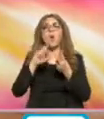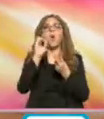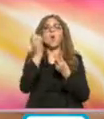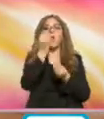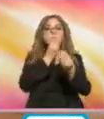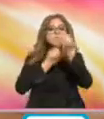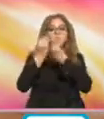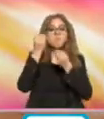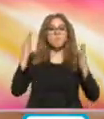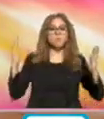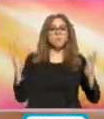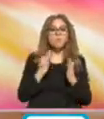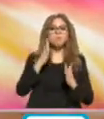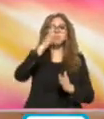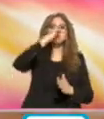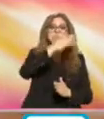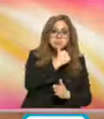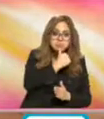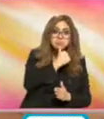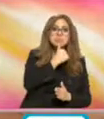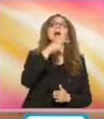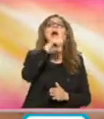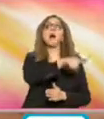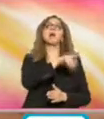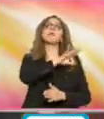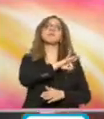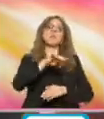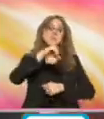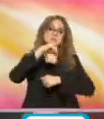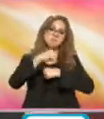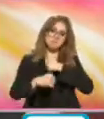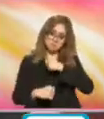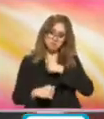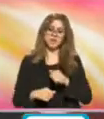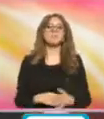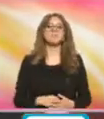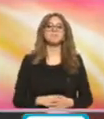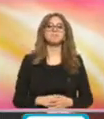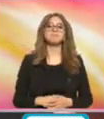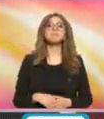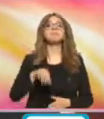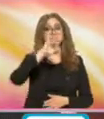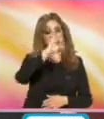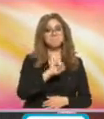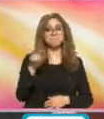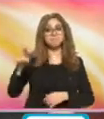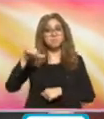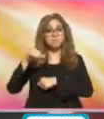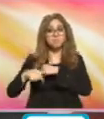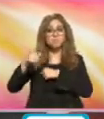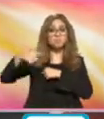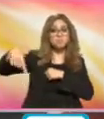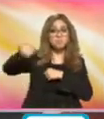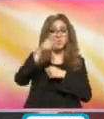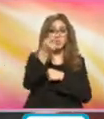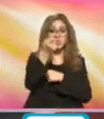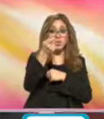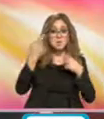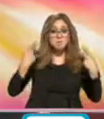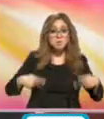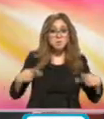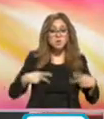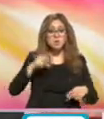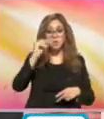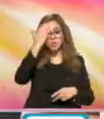plástica. Sí, así es correcto. Esta es una de las cirugías poco conocidas entre la gente, Sí. pero es muy socorrida en